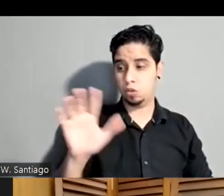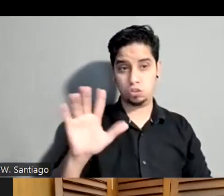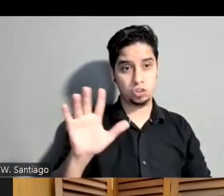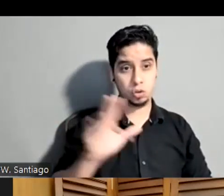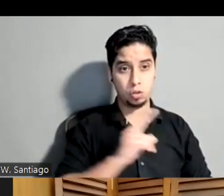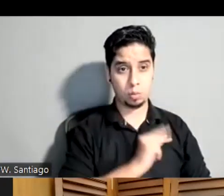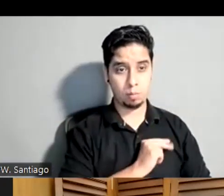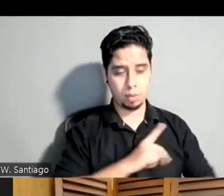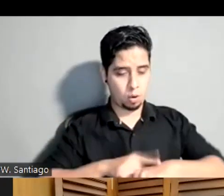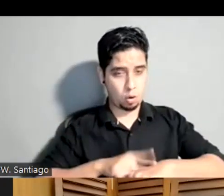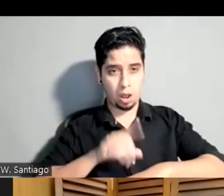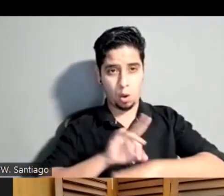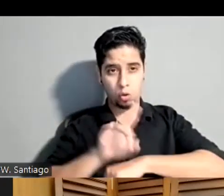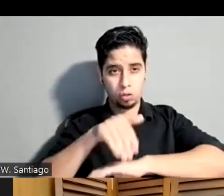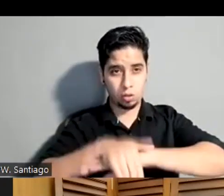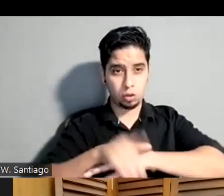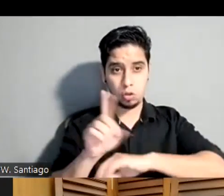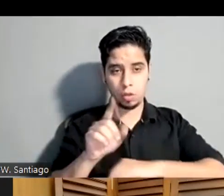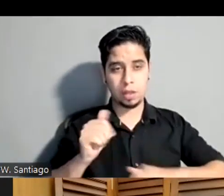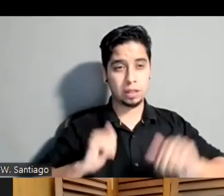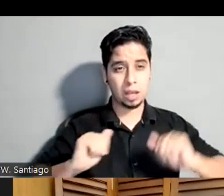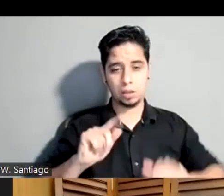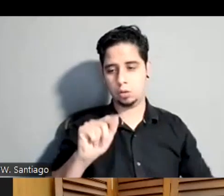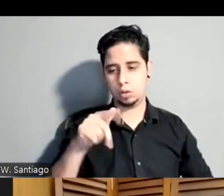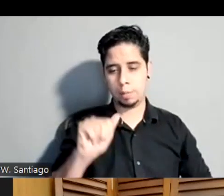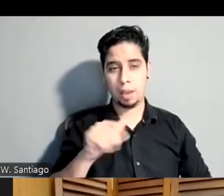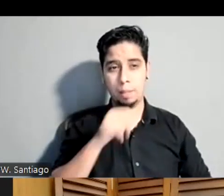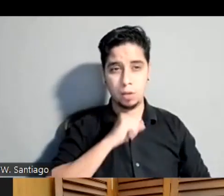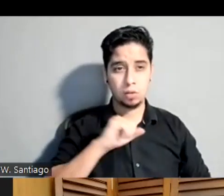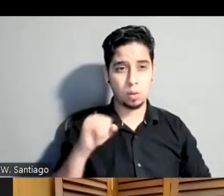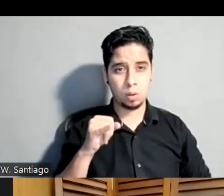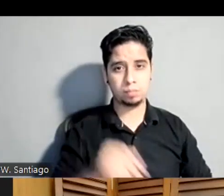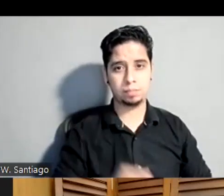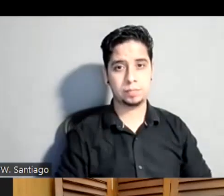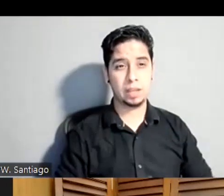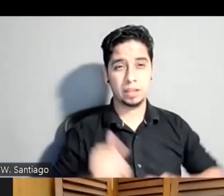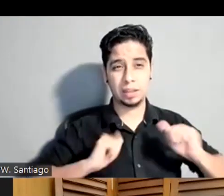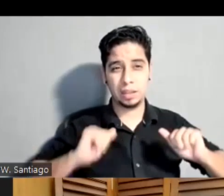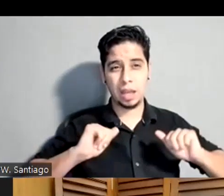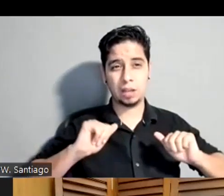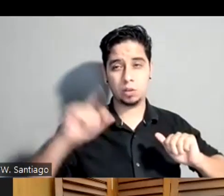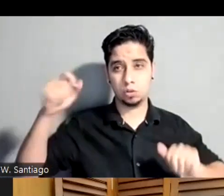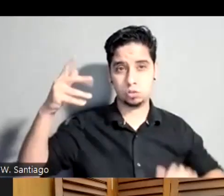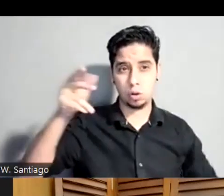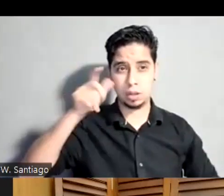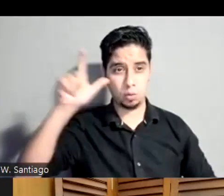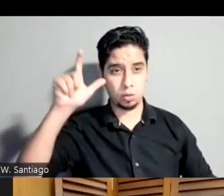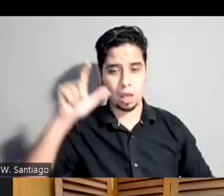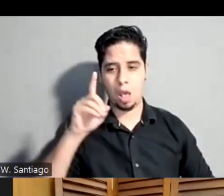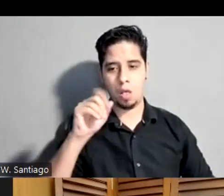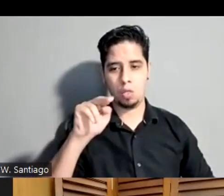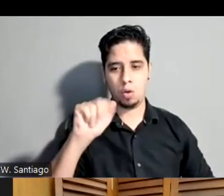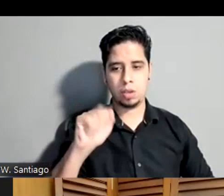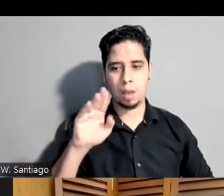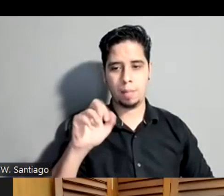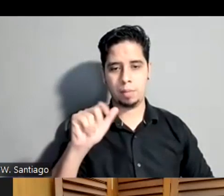las 8 de la noche en el Teatro Tapia del Viejo San Juan. Esto es Teatro Sol y Luna, Doña Bárbara, pero hay que